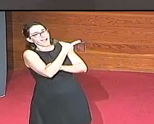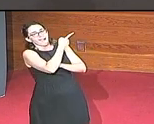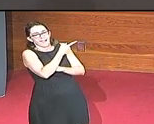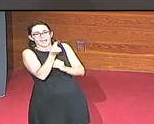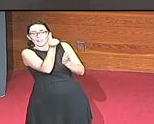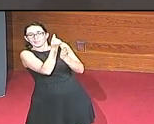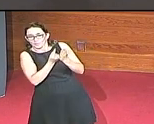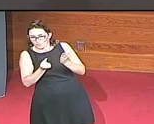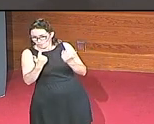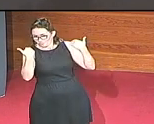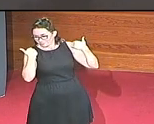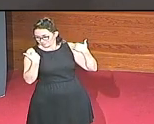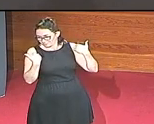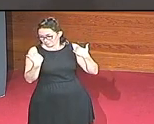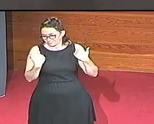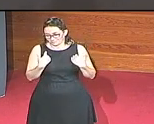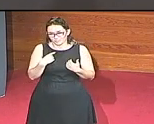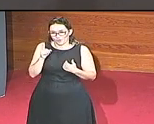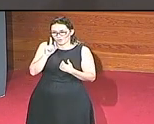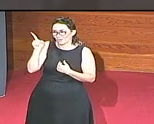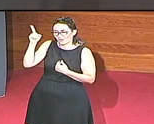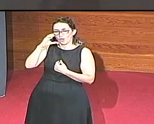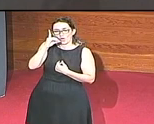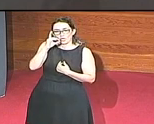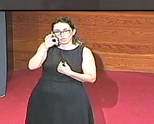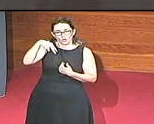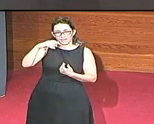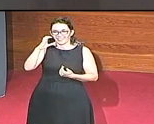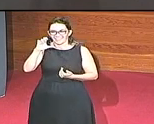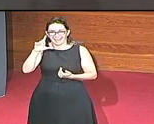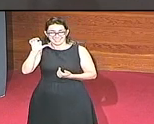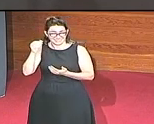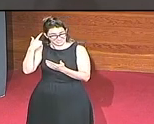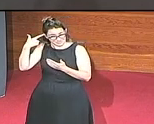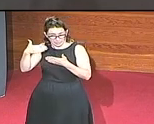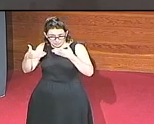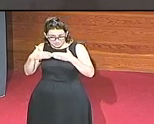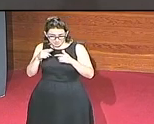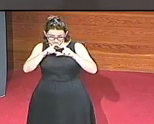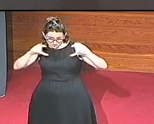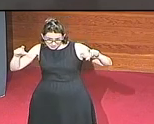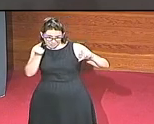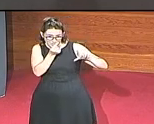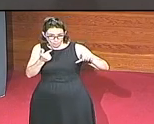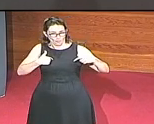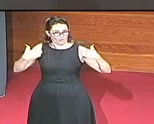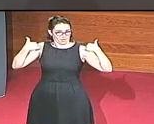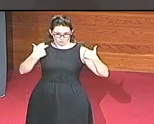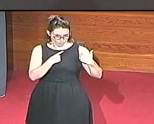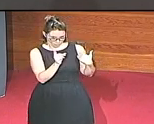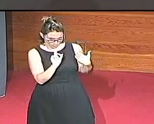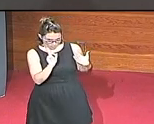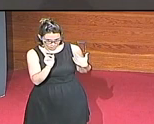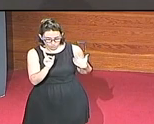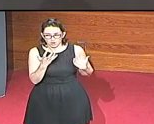y no no no yo no hago el doncel es cuando salen las cifras del paro soy el que hace la gráfica o cuando hay un mapa pues hay que